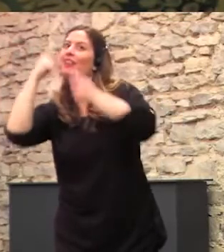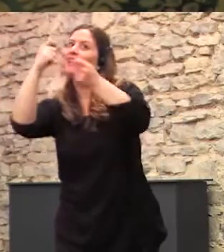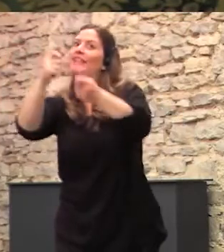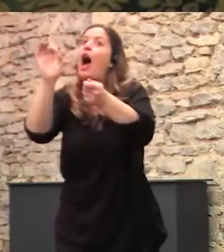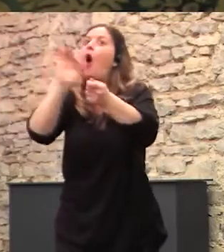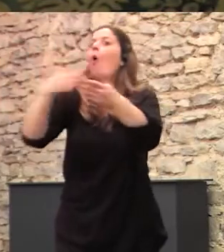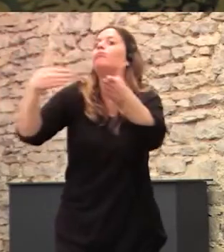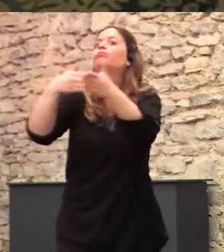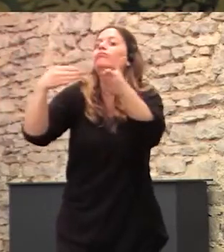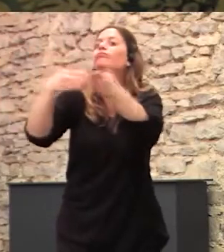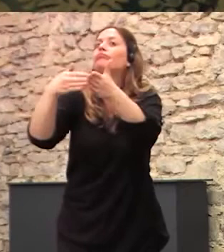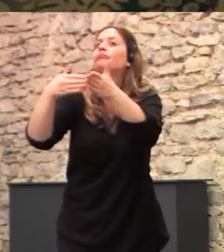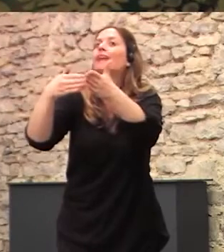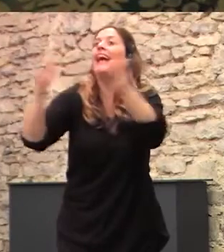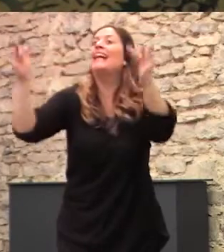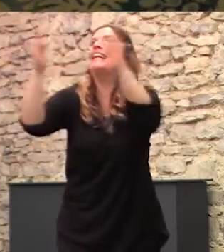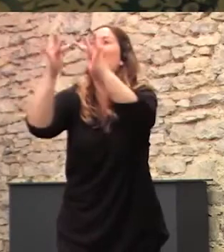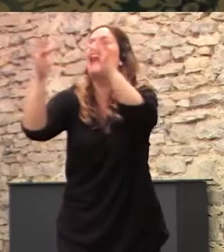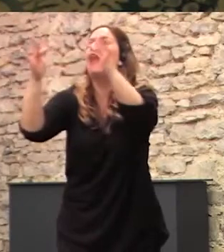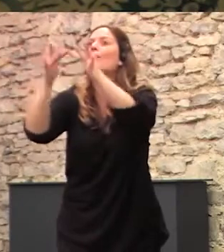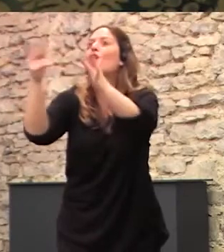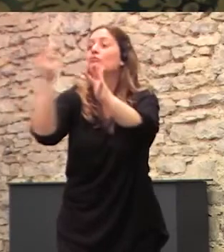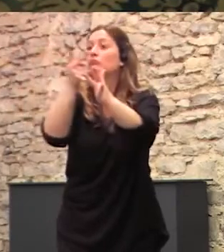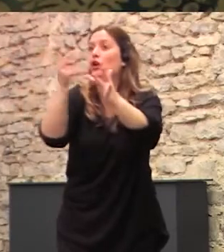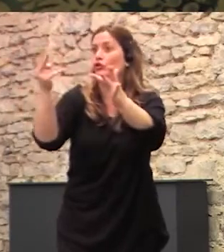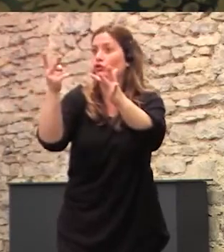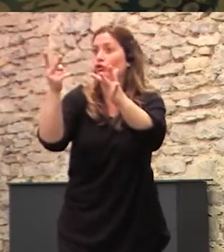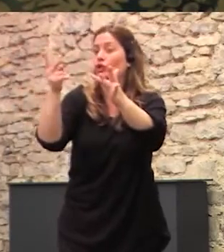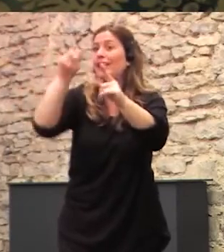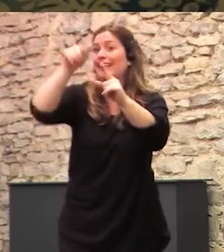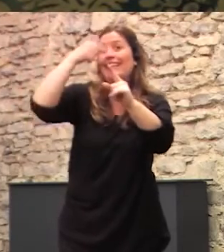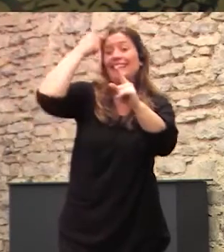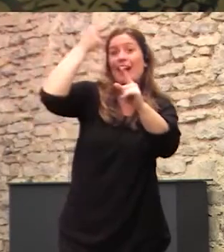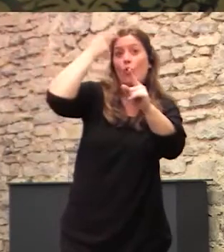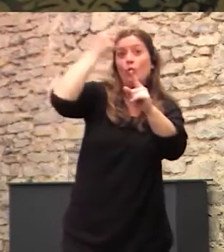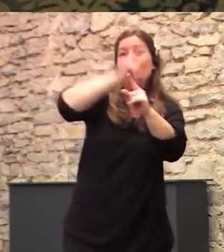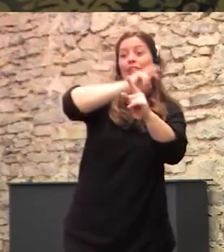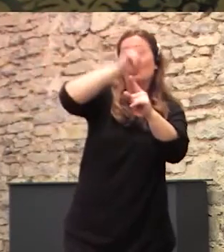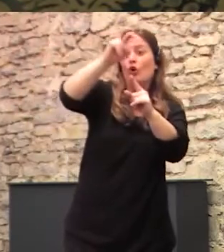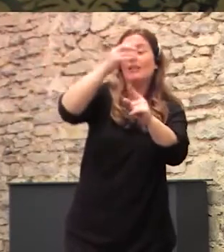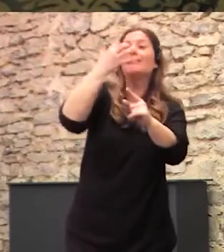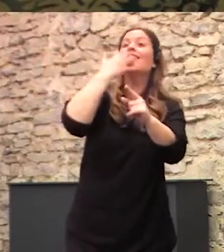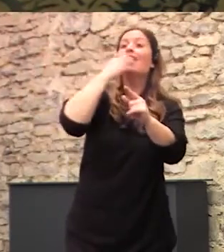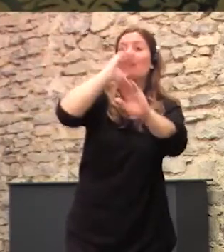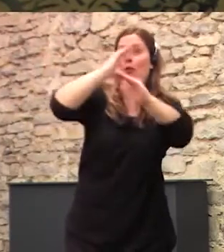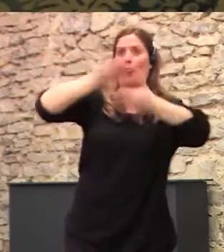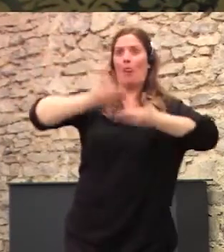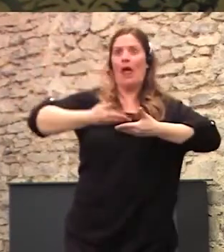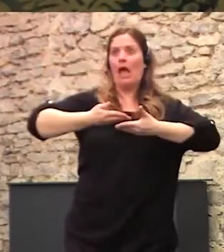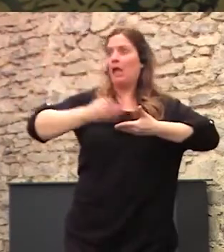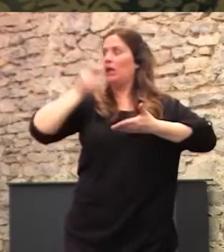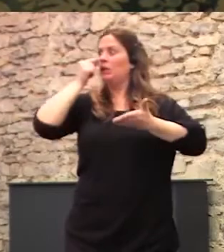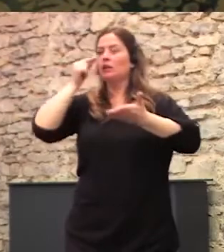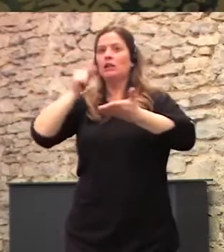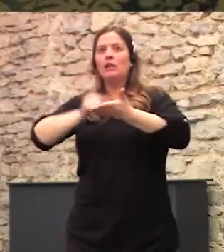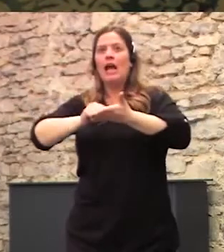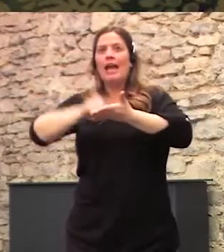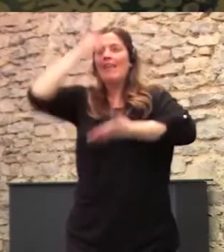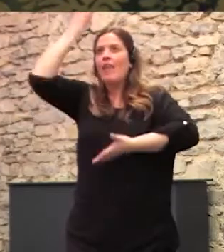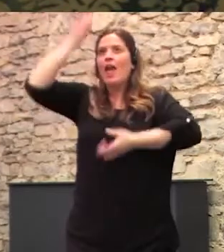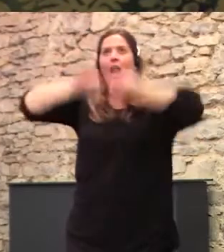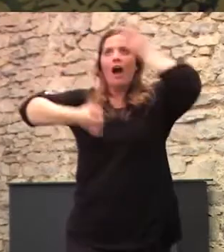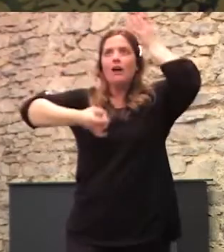relación entre vosotras y vosotros y estas otras culturas? Y enseguida hay una lluvia de ideas, empiezan a caer